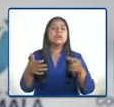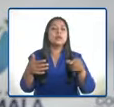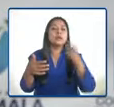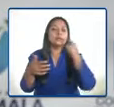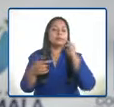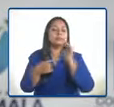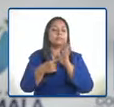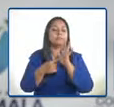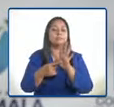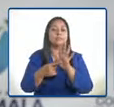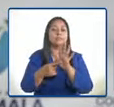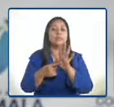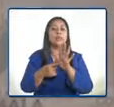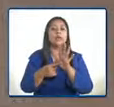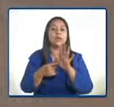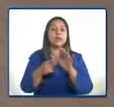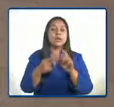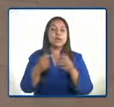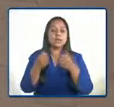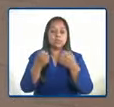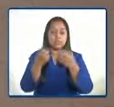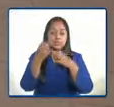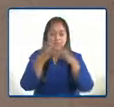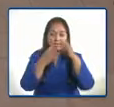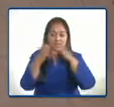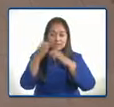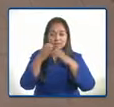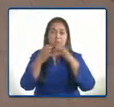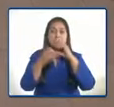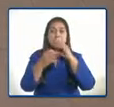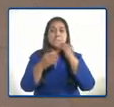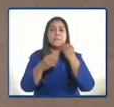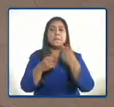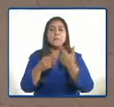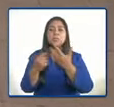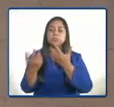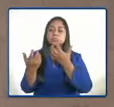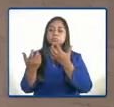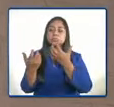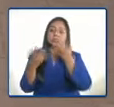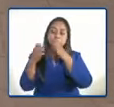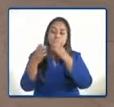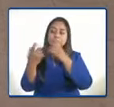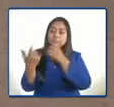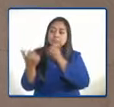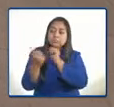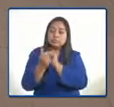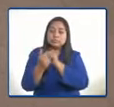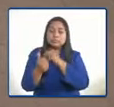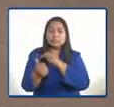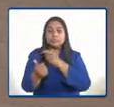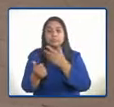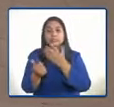reflejan en cuanto a la elaboración, porque se están elaborando en conjunto con entidades del Estado